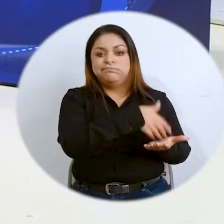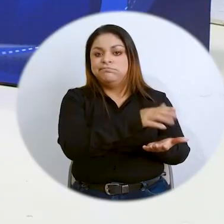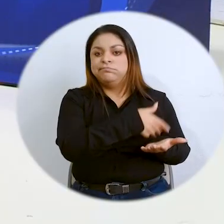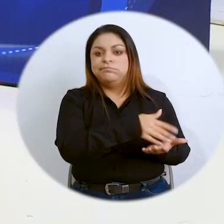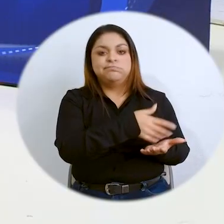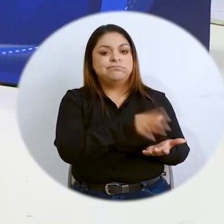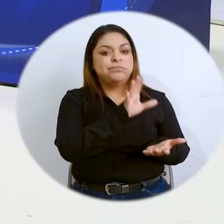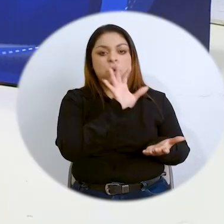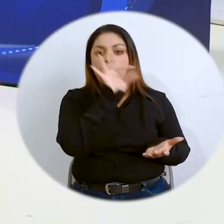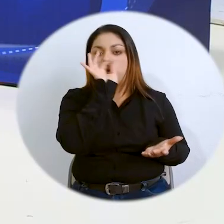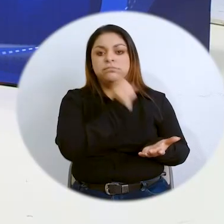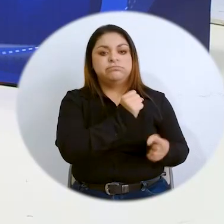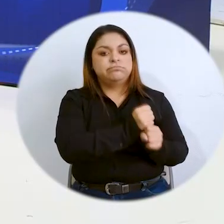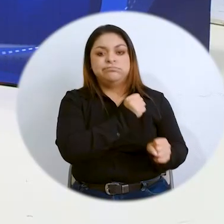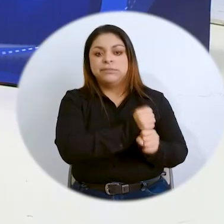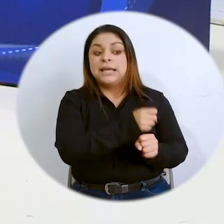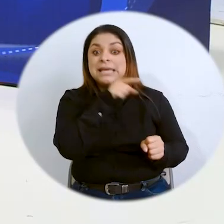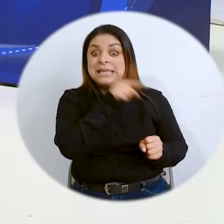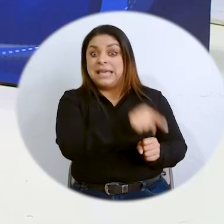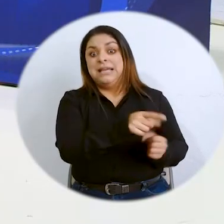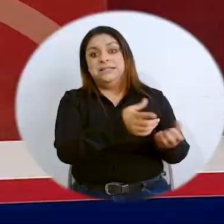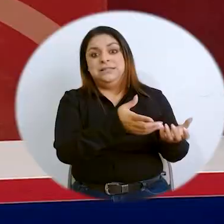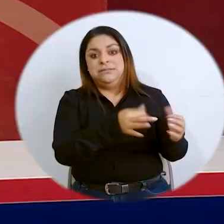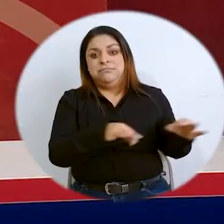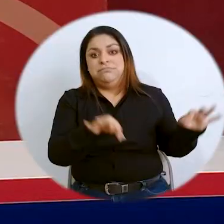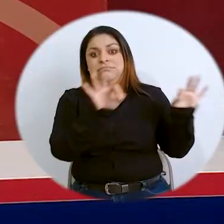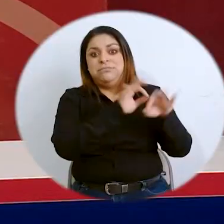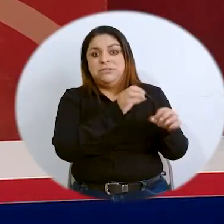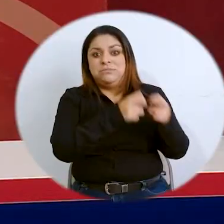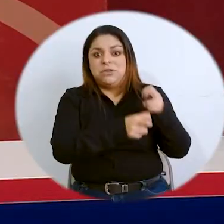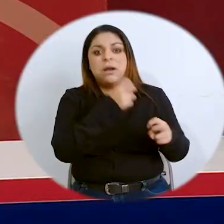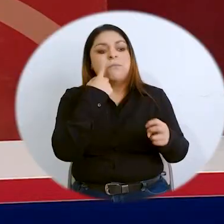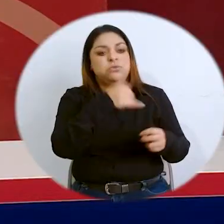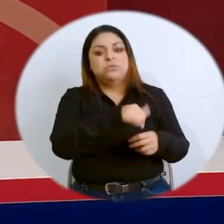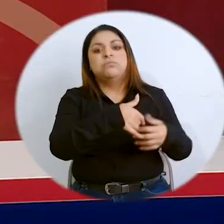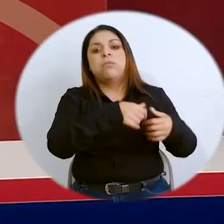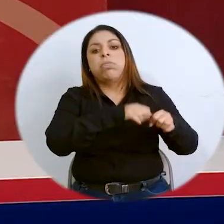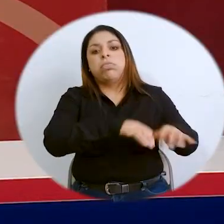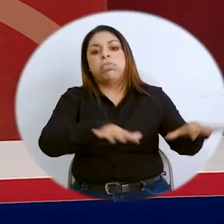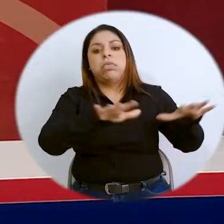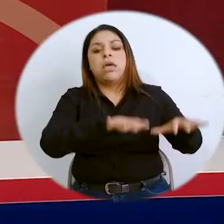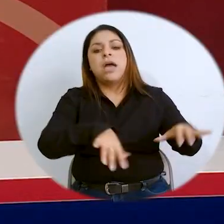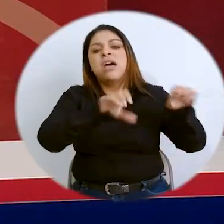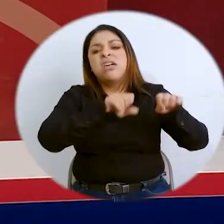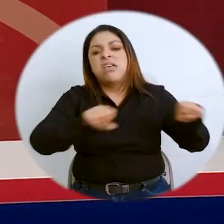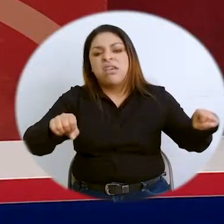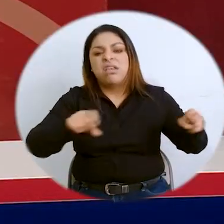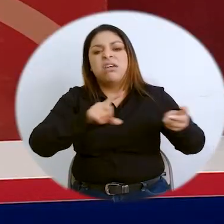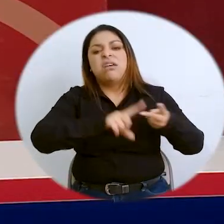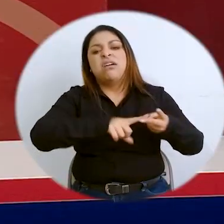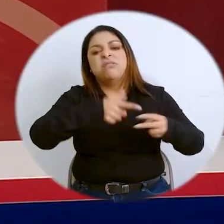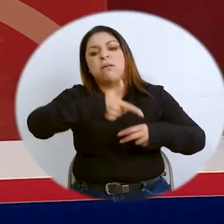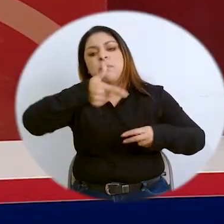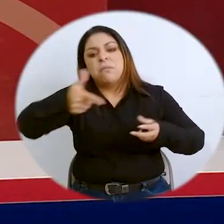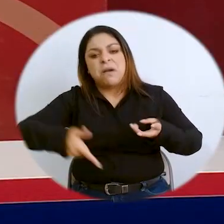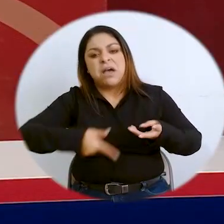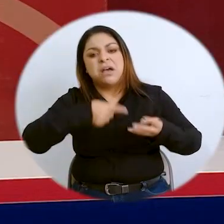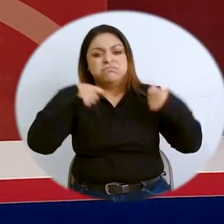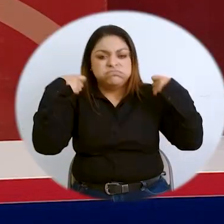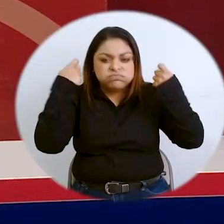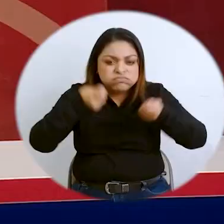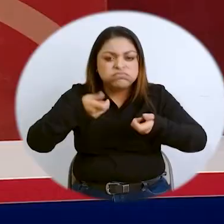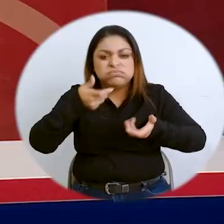del desarrollo, excluido del mercado laboral, y de ahí es el nicho que tenemos, ¿verdad?, en temas sociales de la delincuencia, problemas